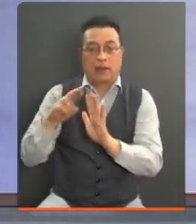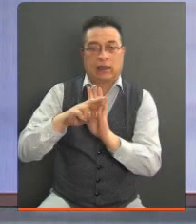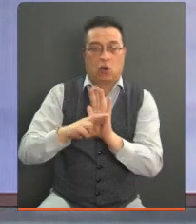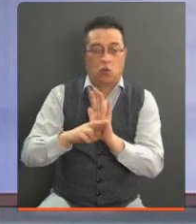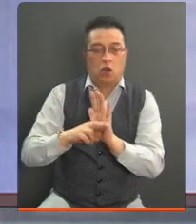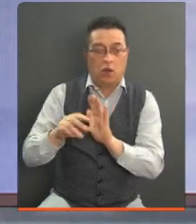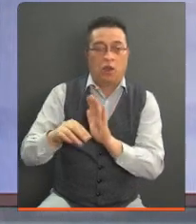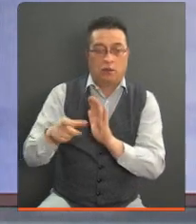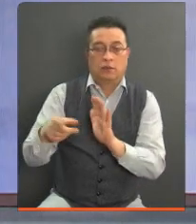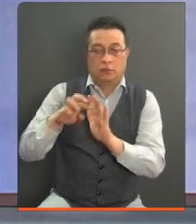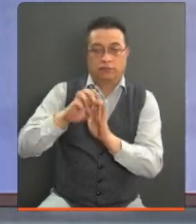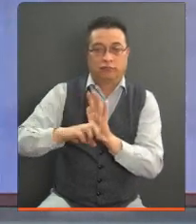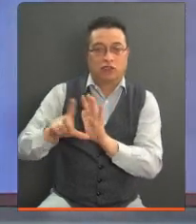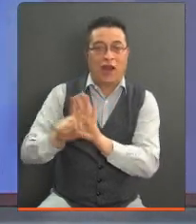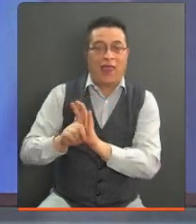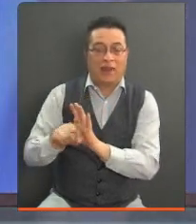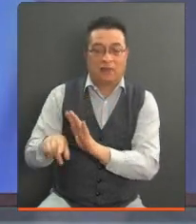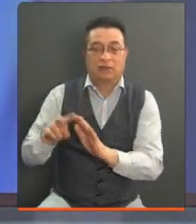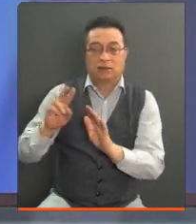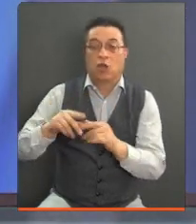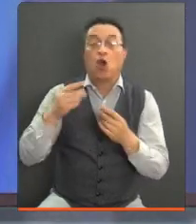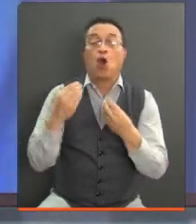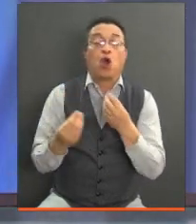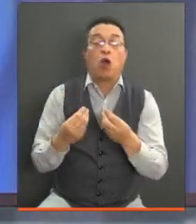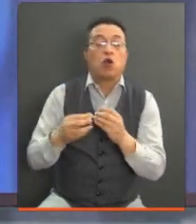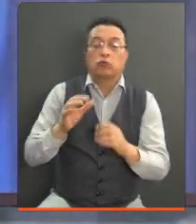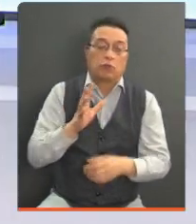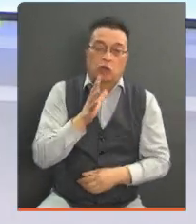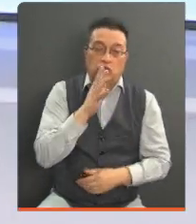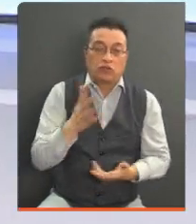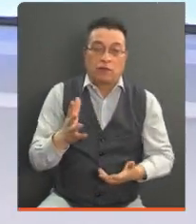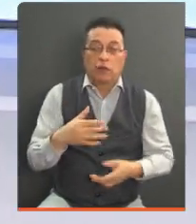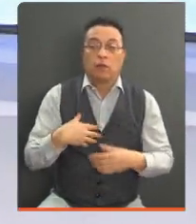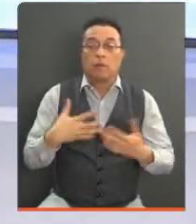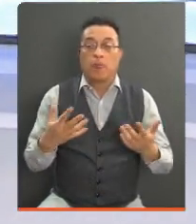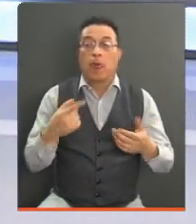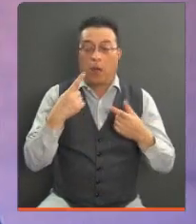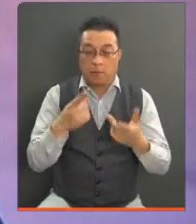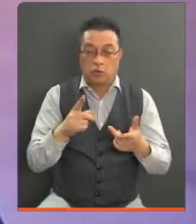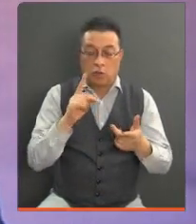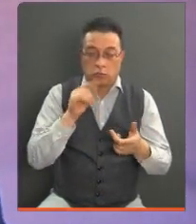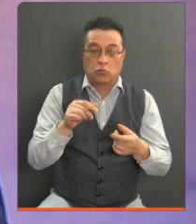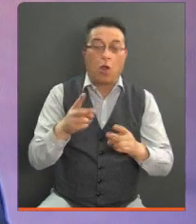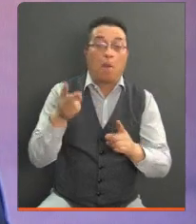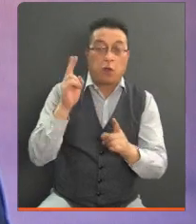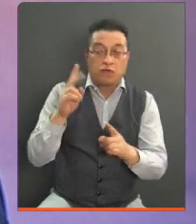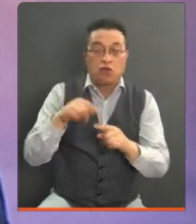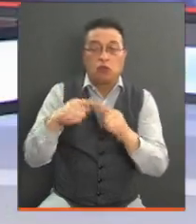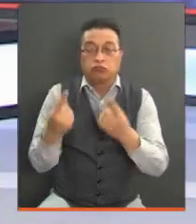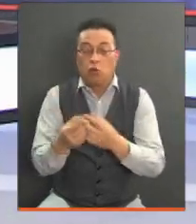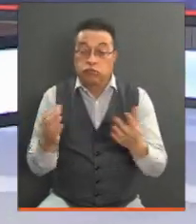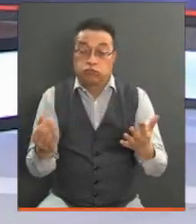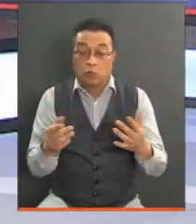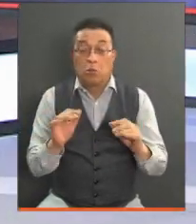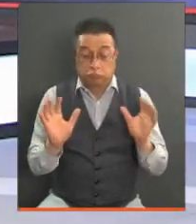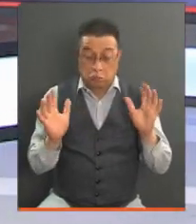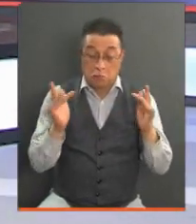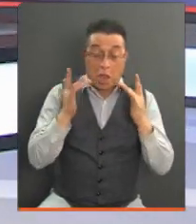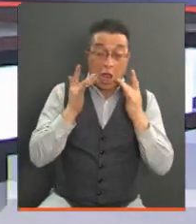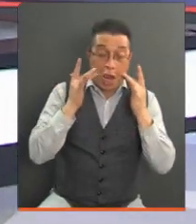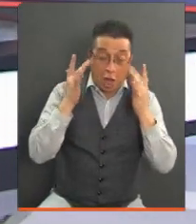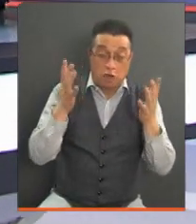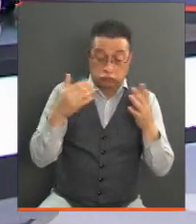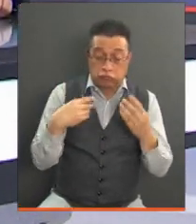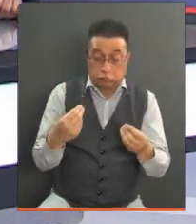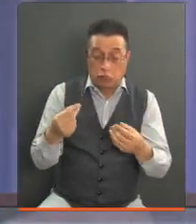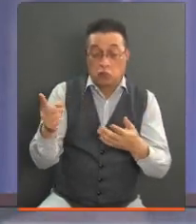regula no sabemos cómo hacer eso está latente vivir y todo eso irá como cambiando alegro que eso se haya haya